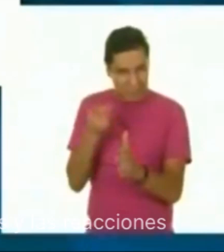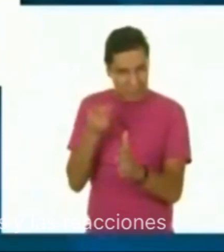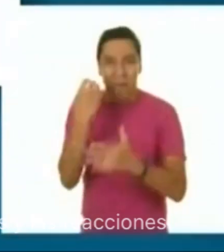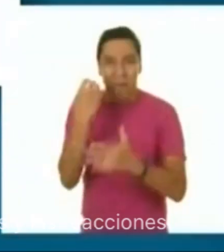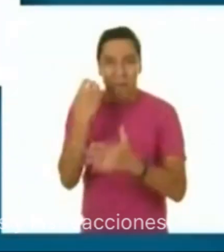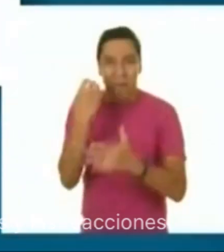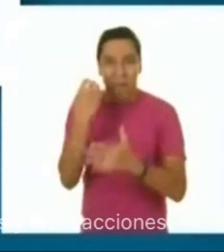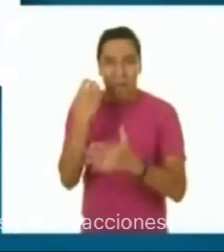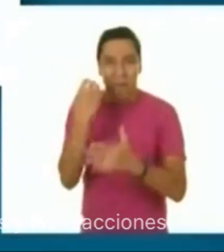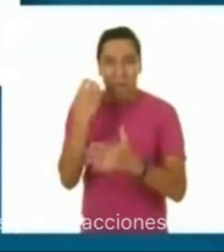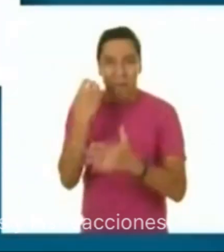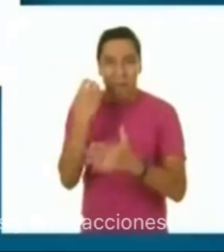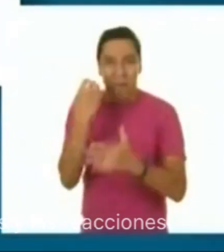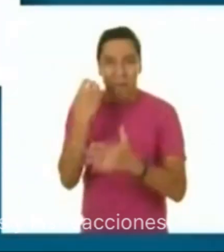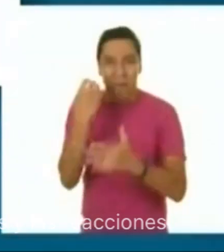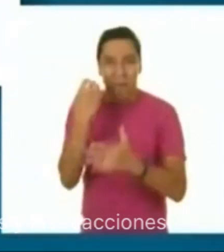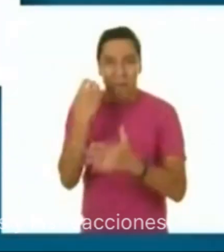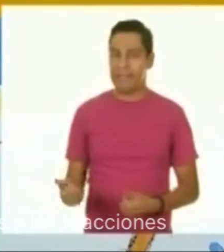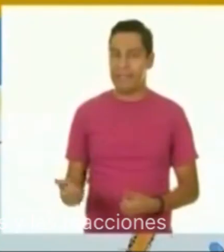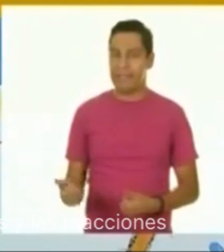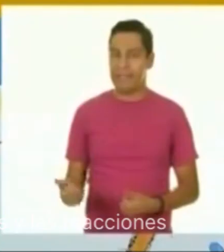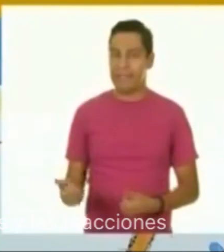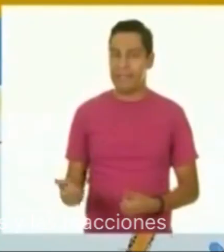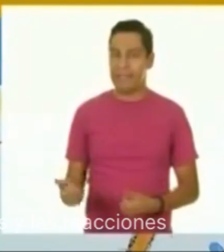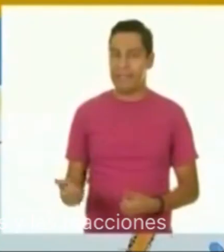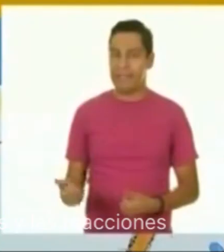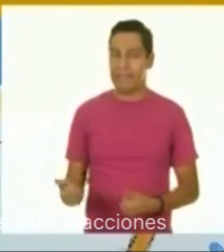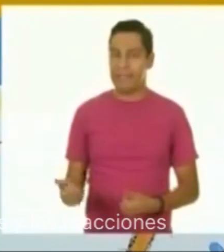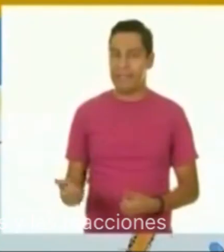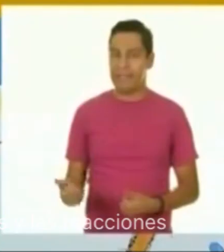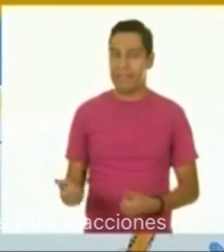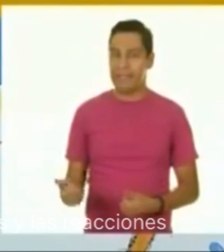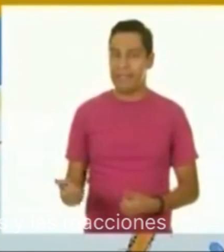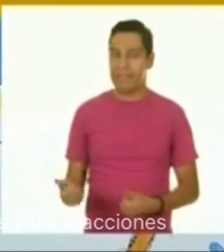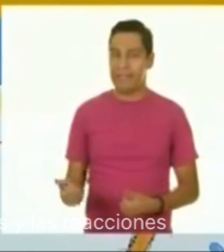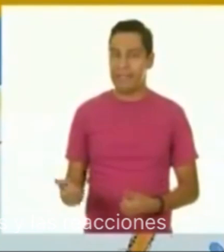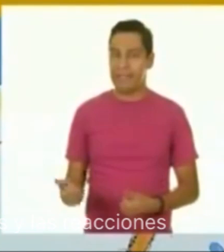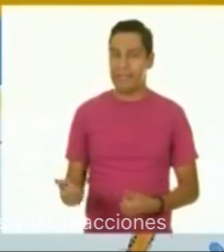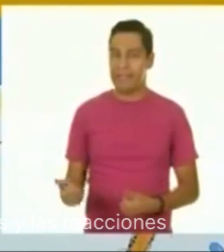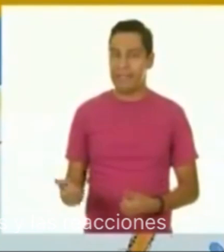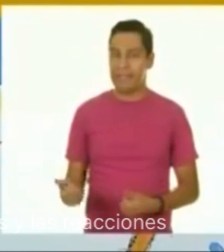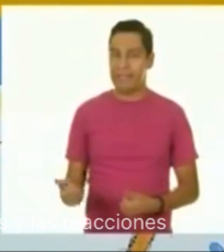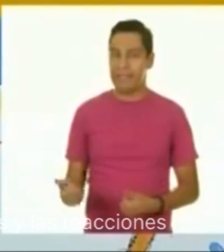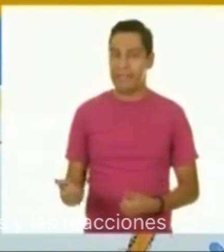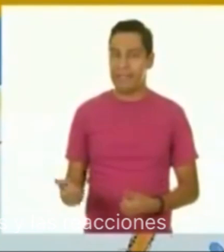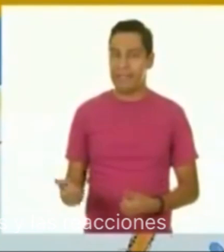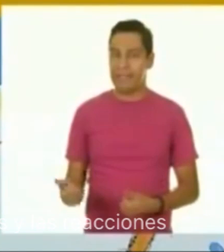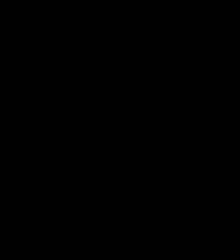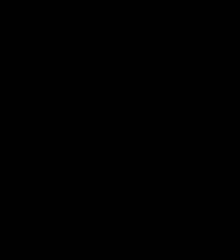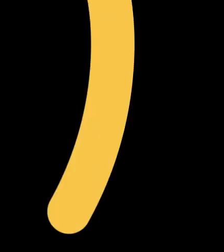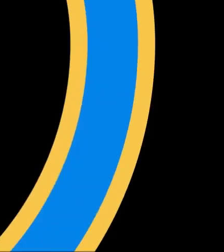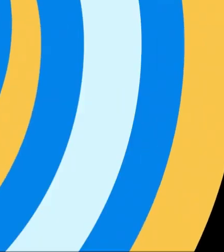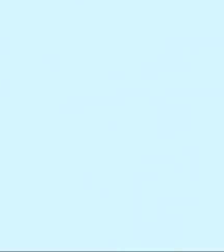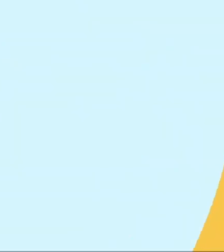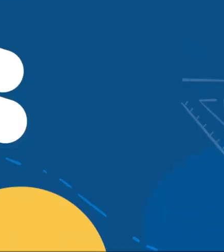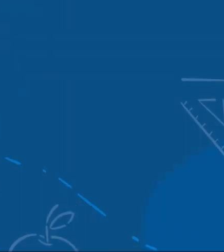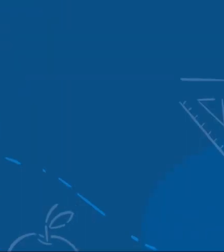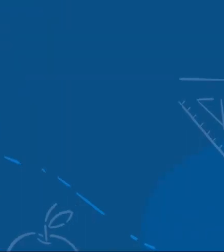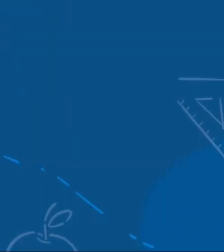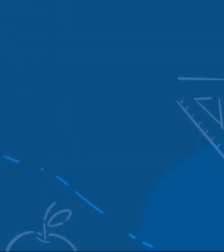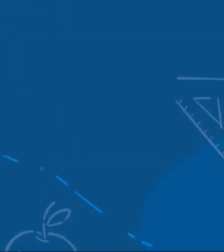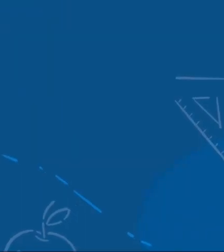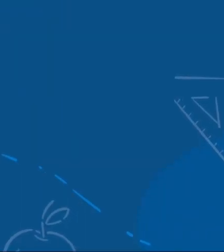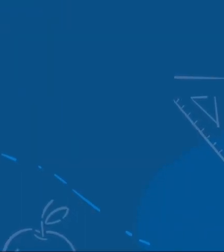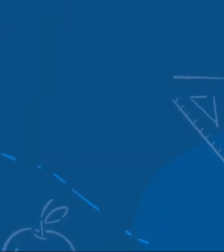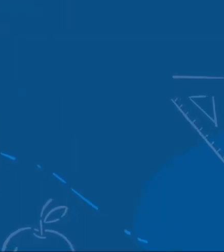función es hacer leyes si te es posible consulta otros libros del tema de hoy y comenta con tu familia lo que aprendiste espero que